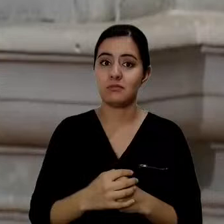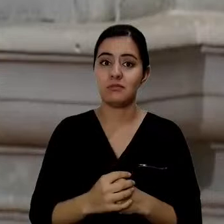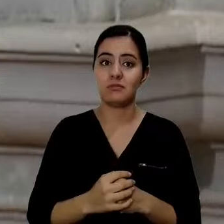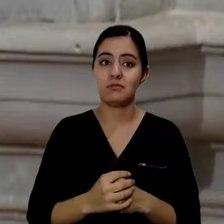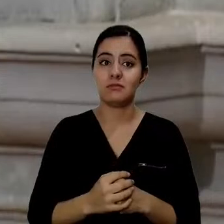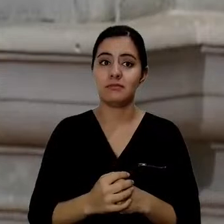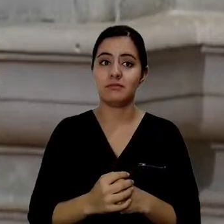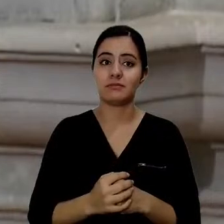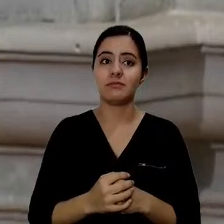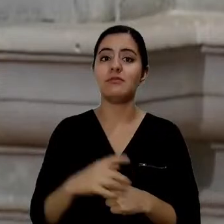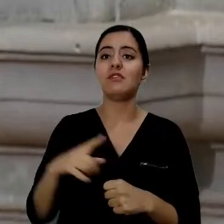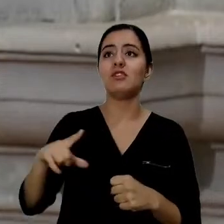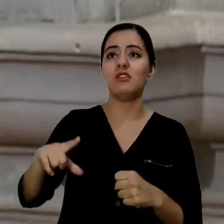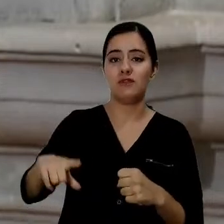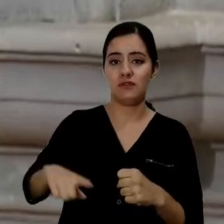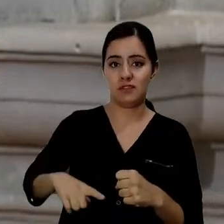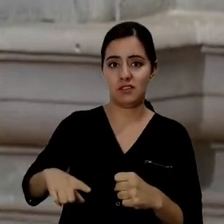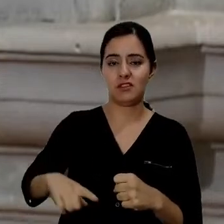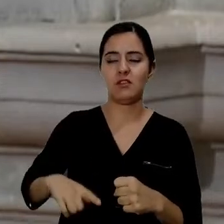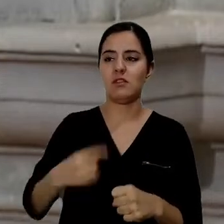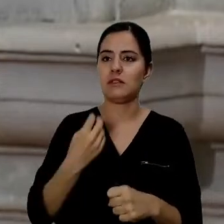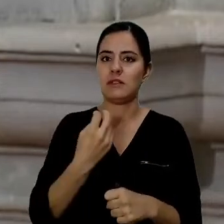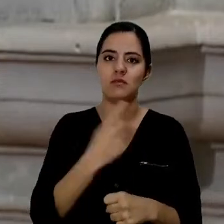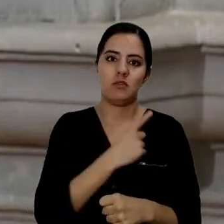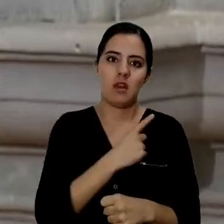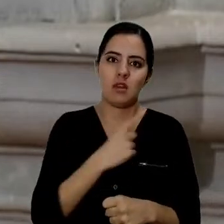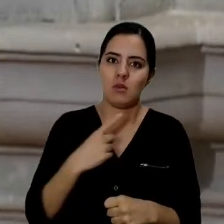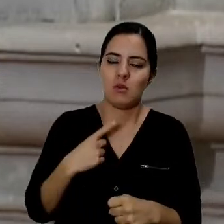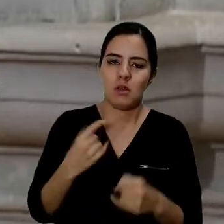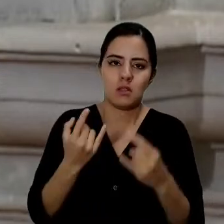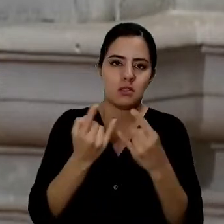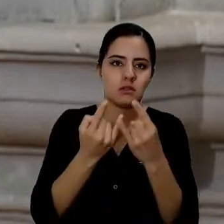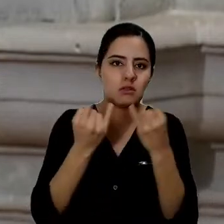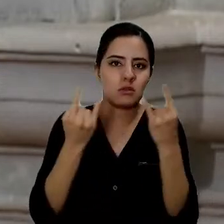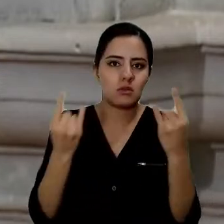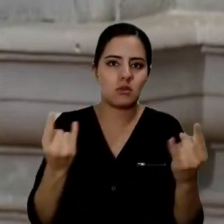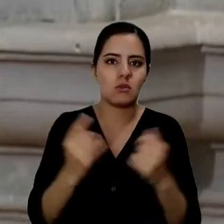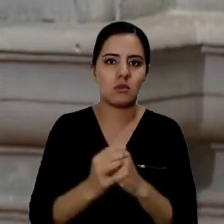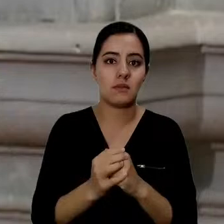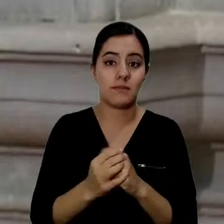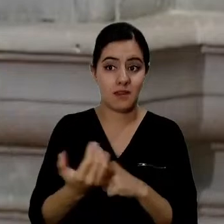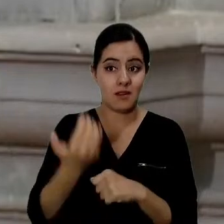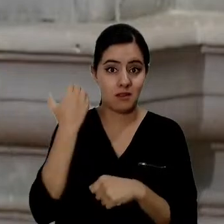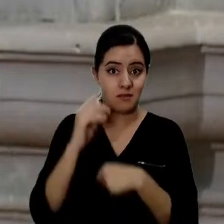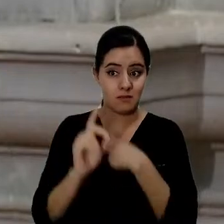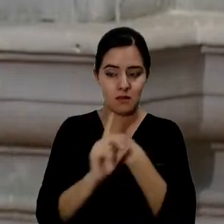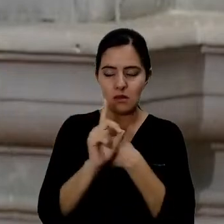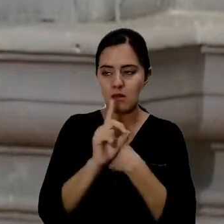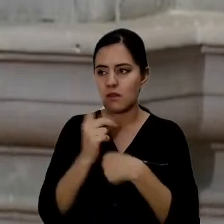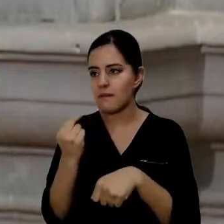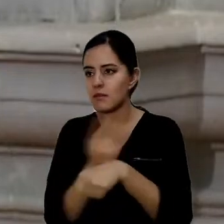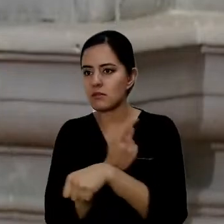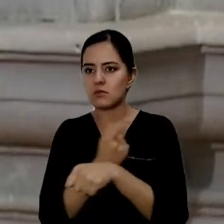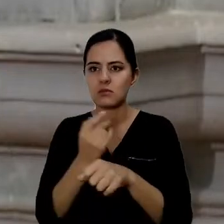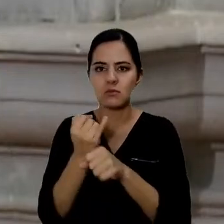por este gobierno. Es una deuda histórica que no pudieron resolver.